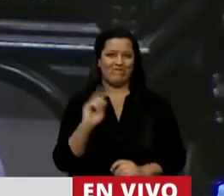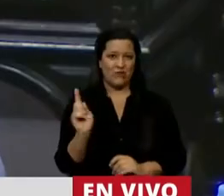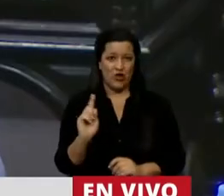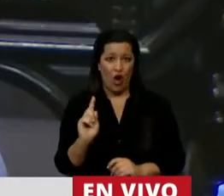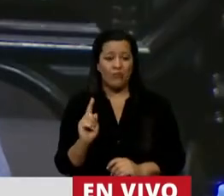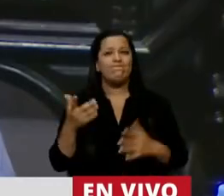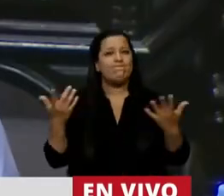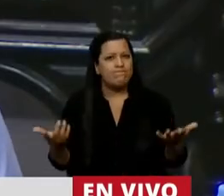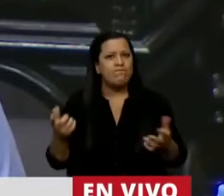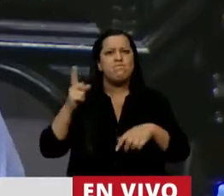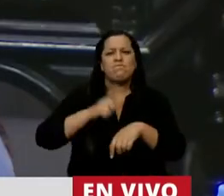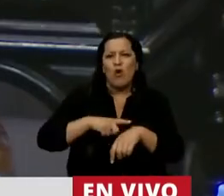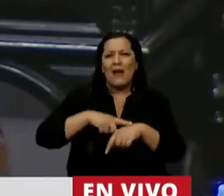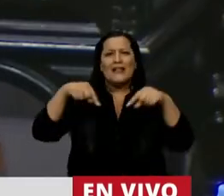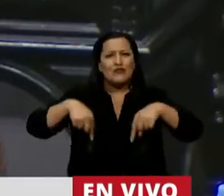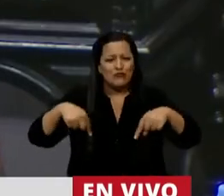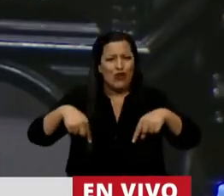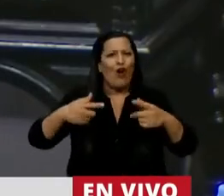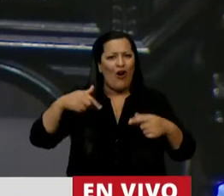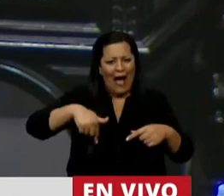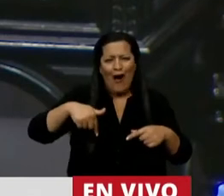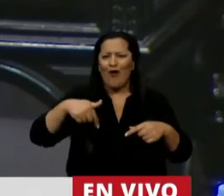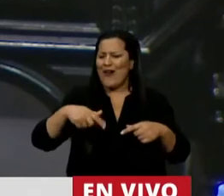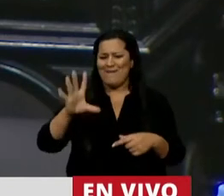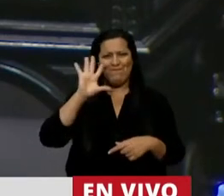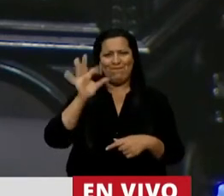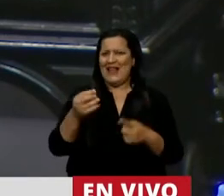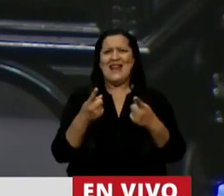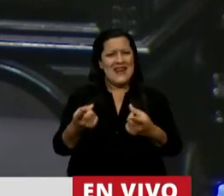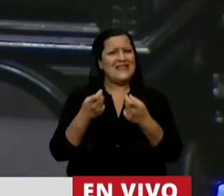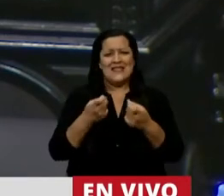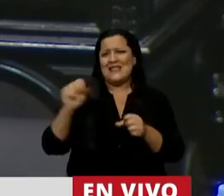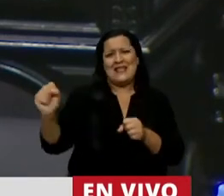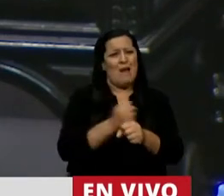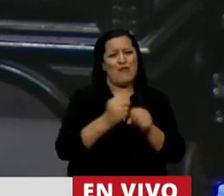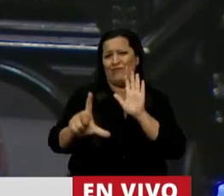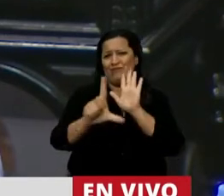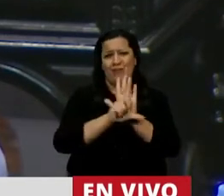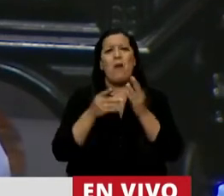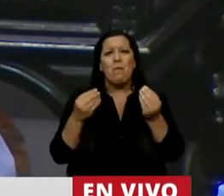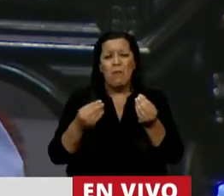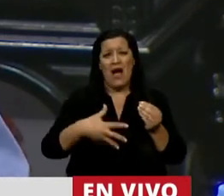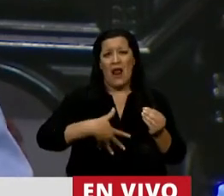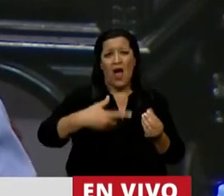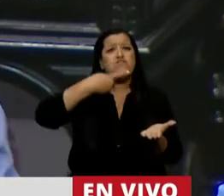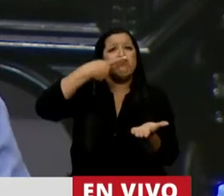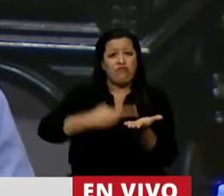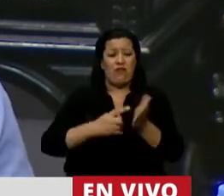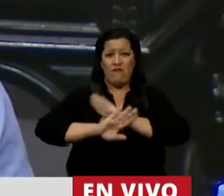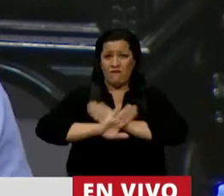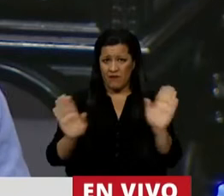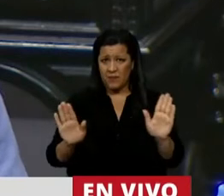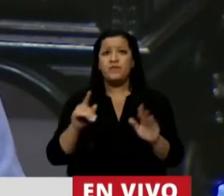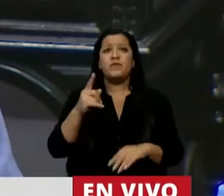Las circunstancias hacen evidente la necesidad de aprobar una ley de interrupción voluntaria del embarazo. Las